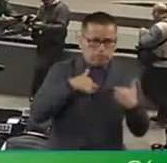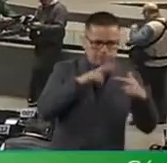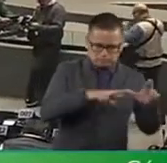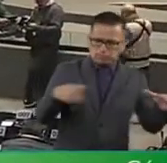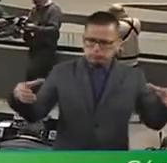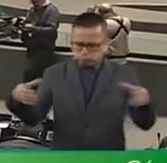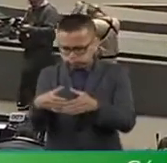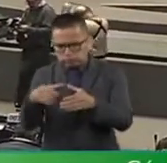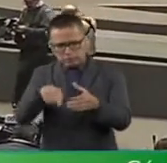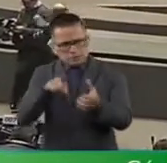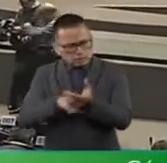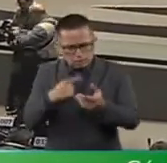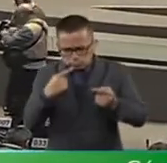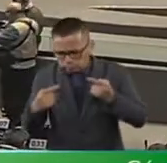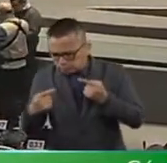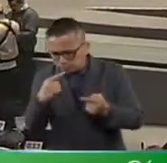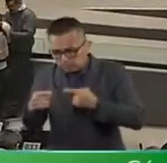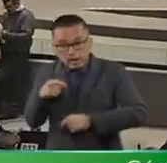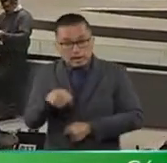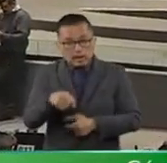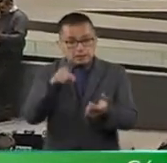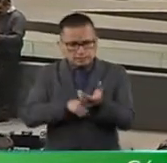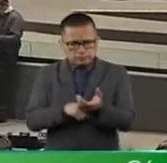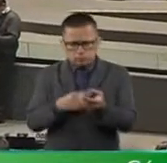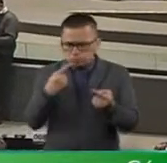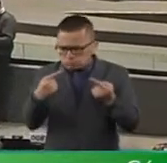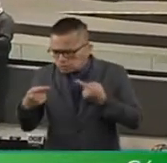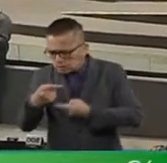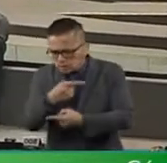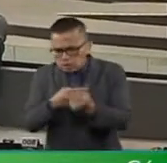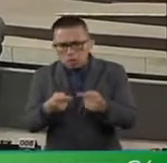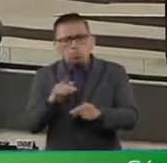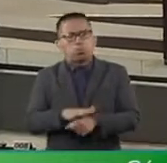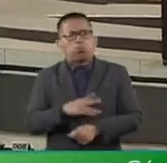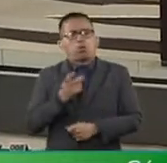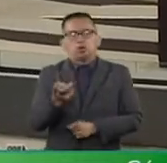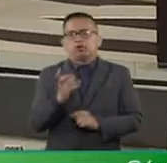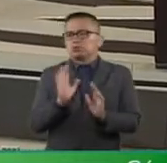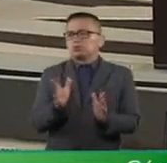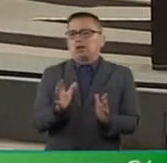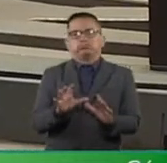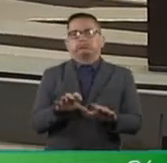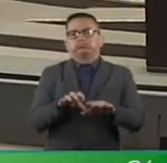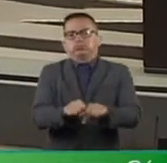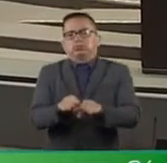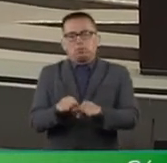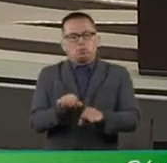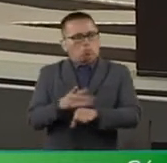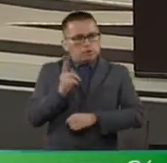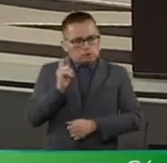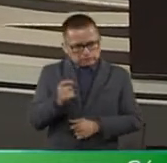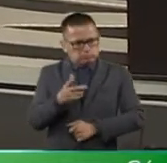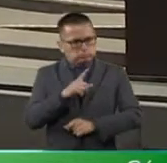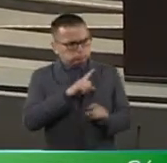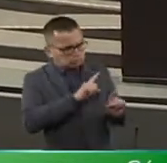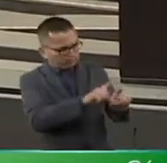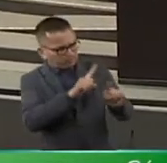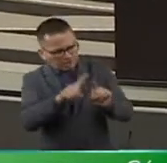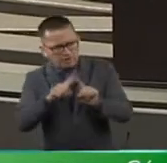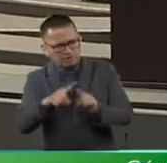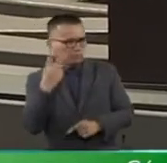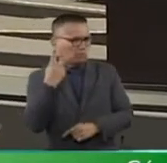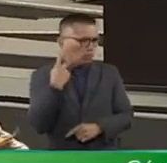Y producto de este diálogo social, en reconocimiento a la pluralidad política y a la